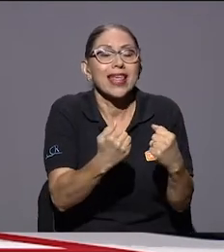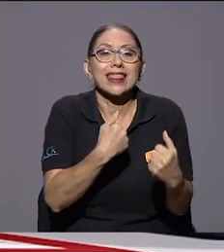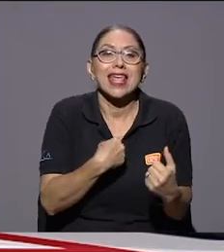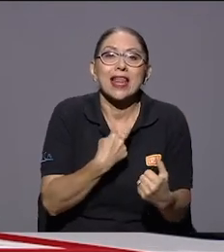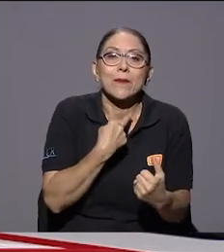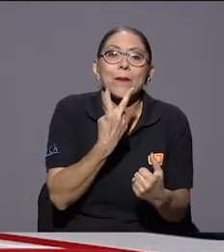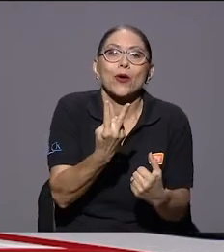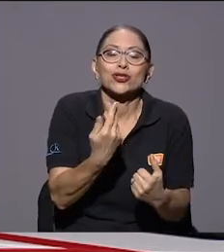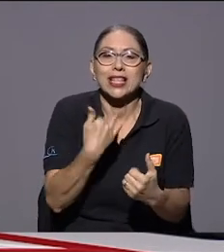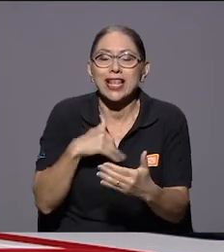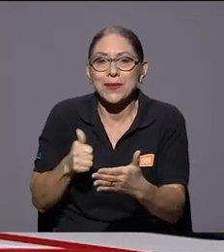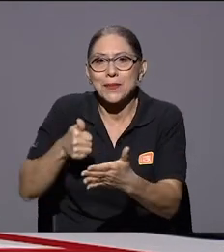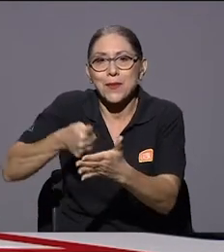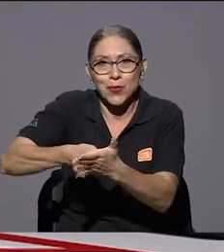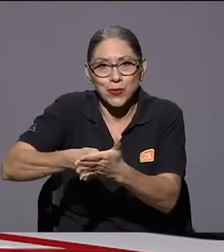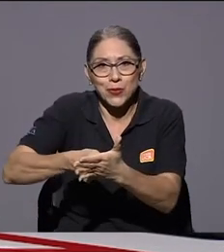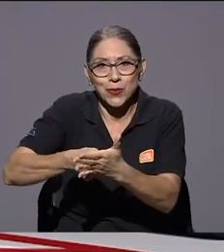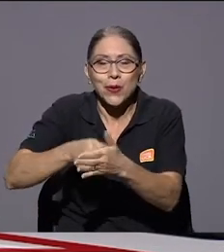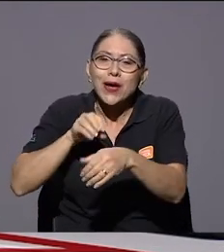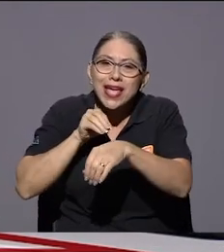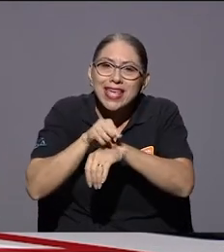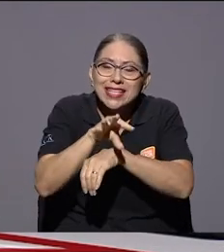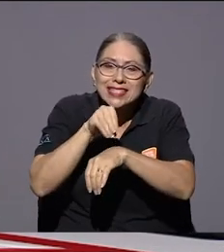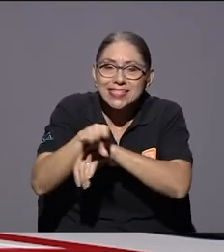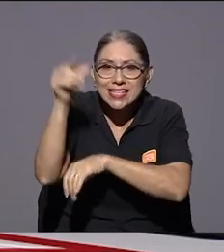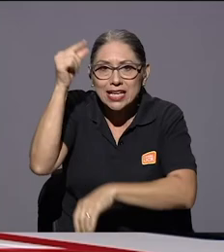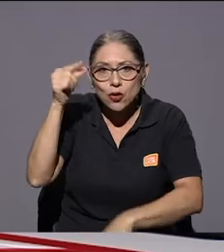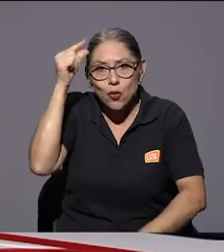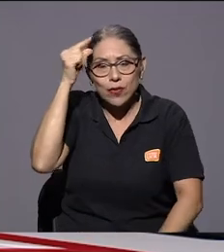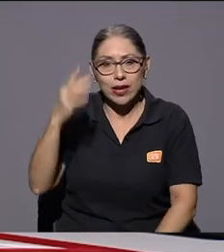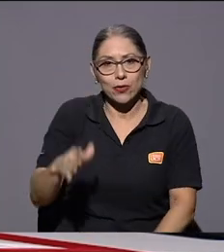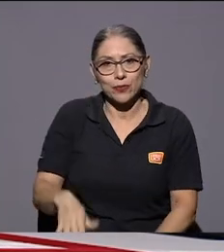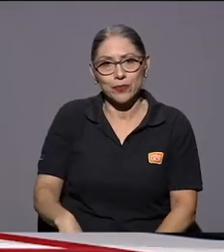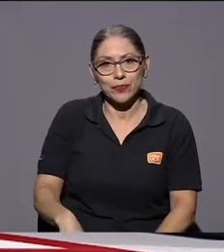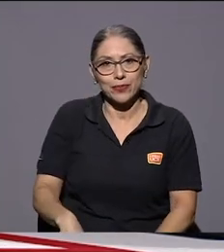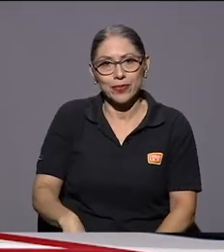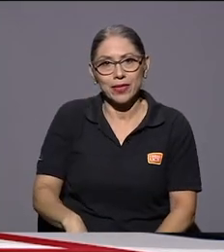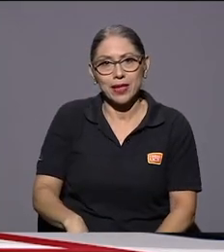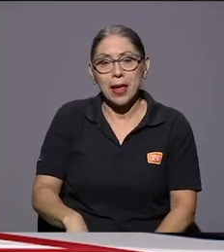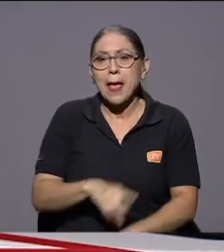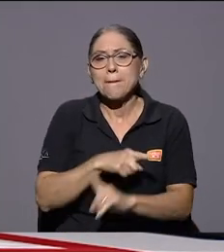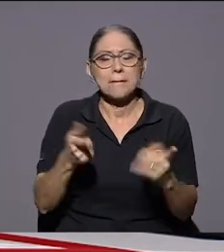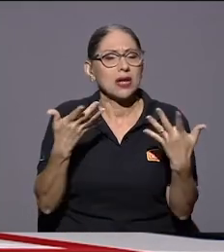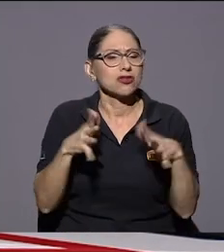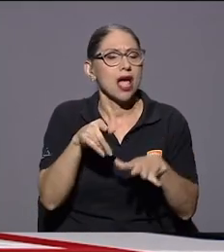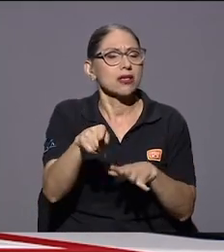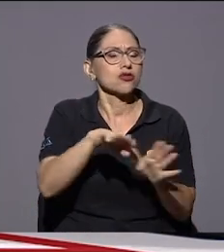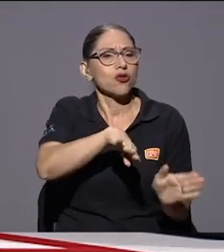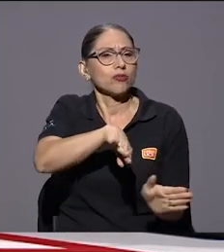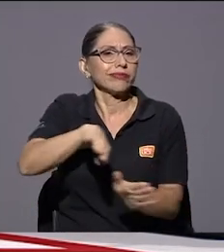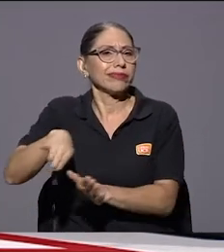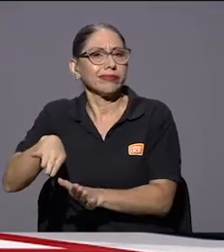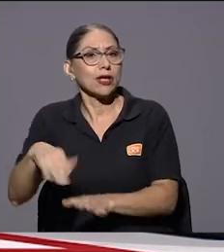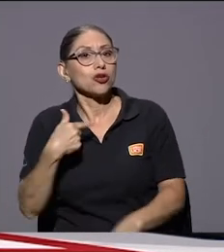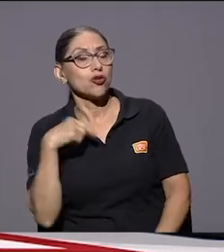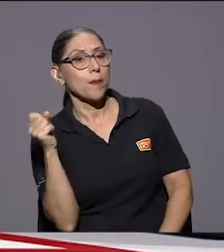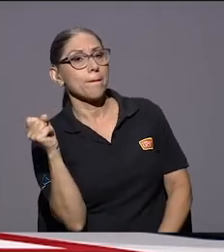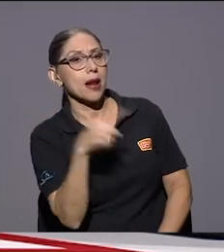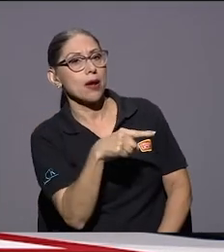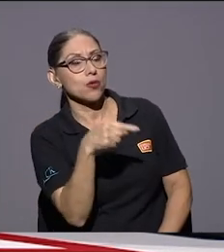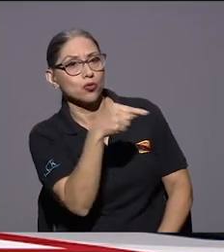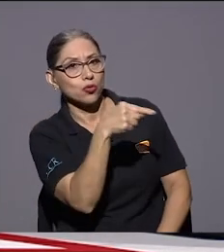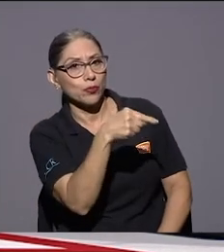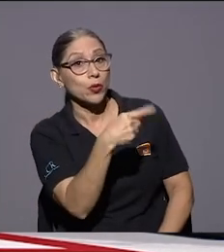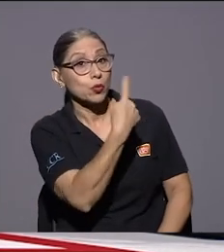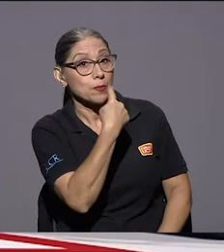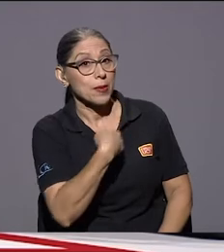voto, digamos mejor que inciden en el gobierno, dejando eso totalmente de lado, pregunto yo, porque usted me lo dijo ahora en el